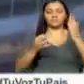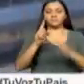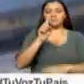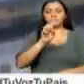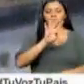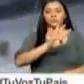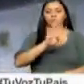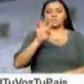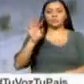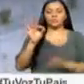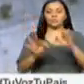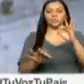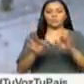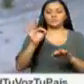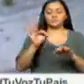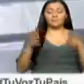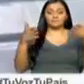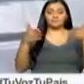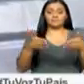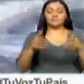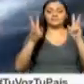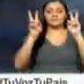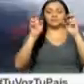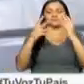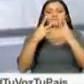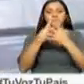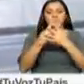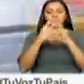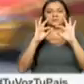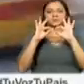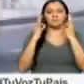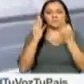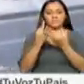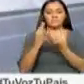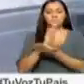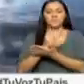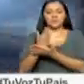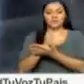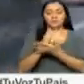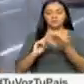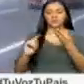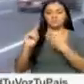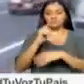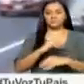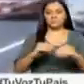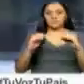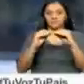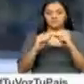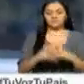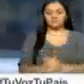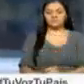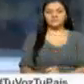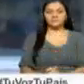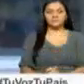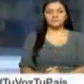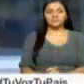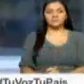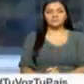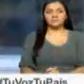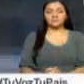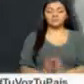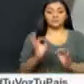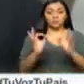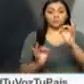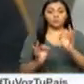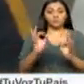144 jueces y se atienden casos penales, familiares, mediación, entre otras dependencias. Sin esa justicia no solo no